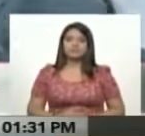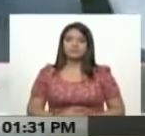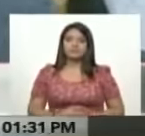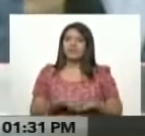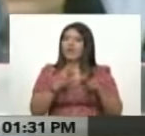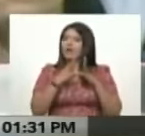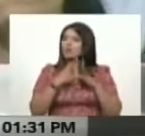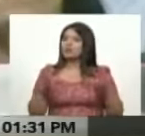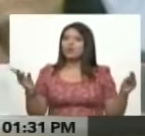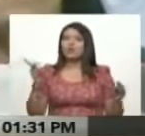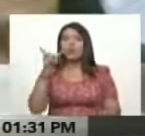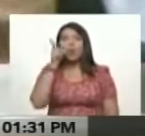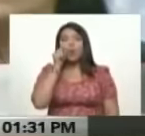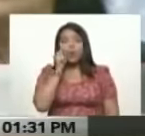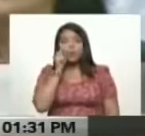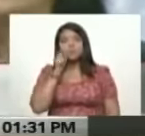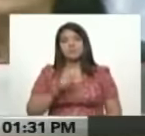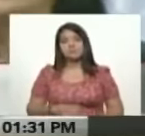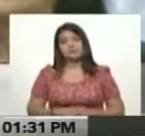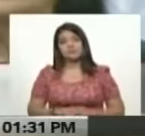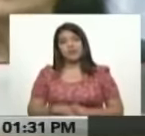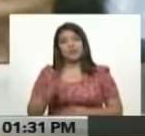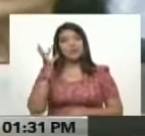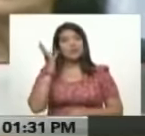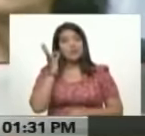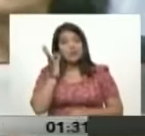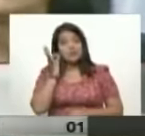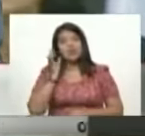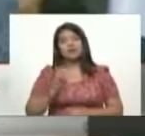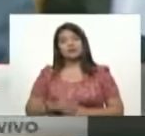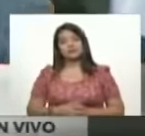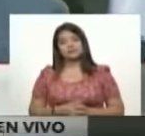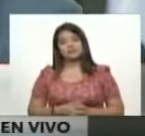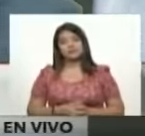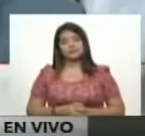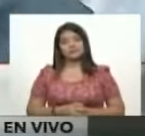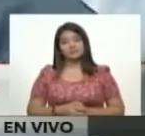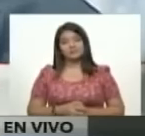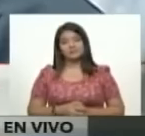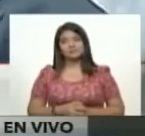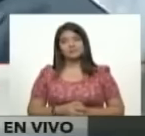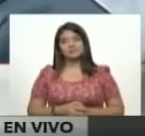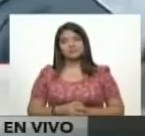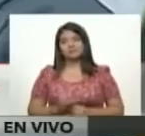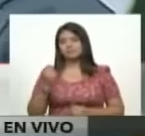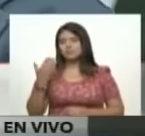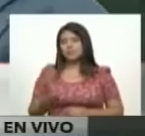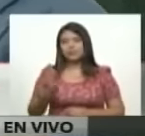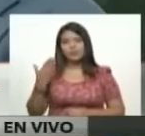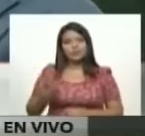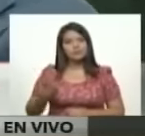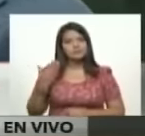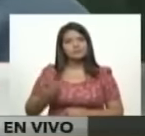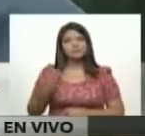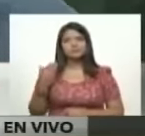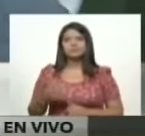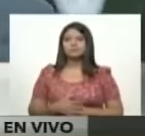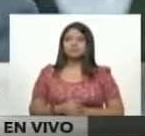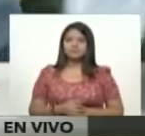todos estos hombres y mujeres que han sido baluarte de